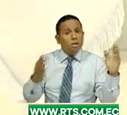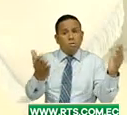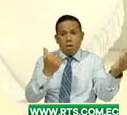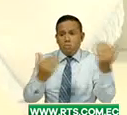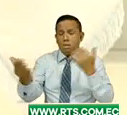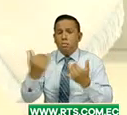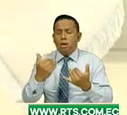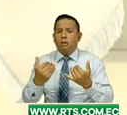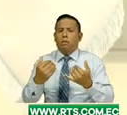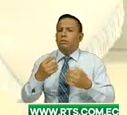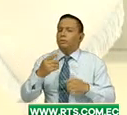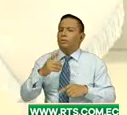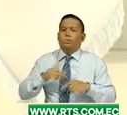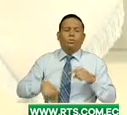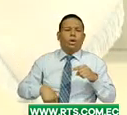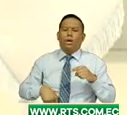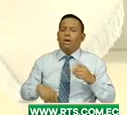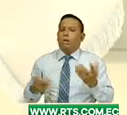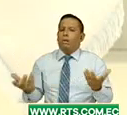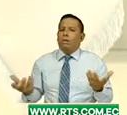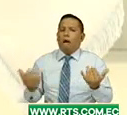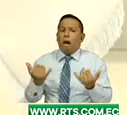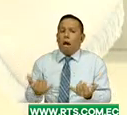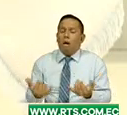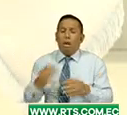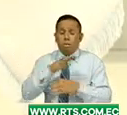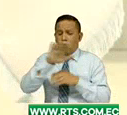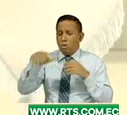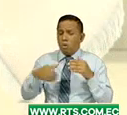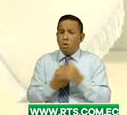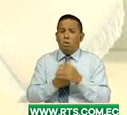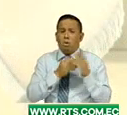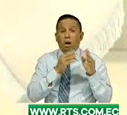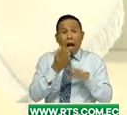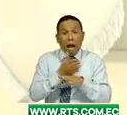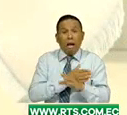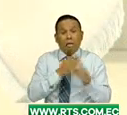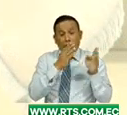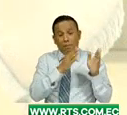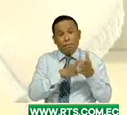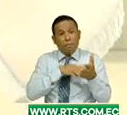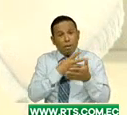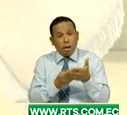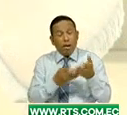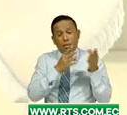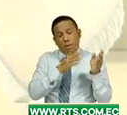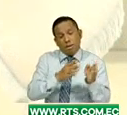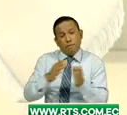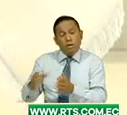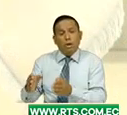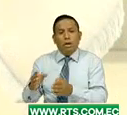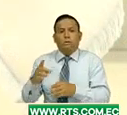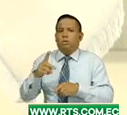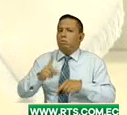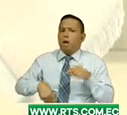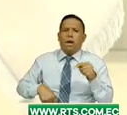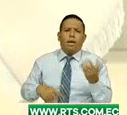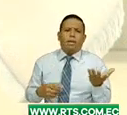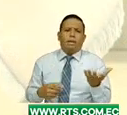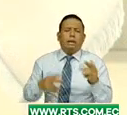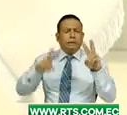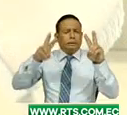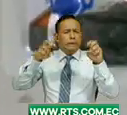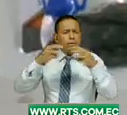hasta antes del estado de excepción, iban a afectar todas las planificaciones que ya se habían realizado en materia de consumo de medicamentos y dispositivos